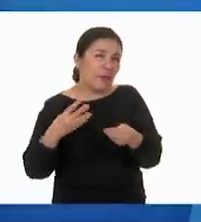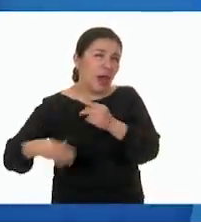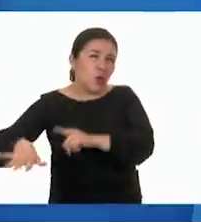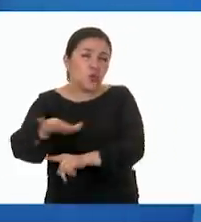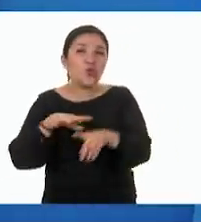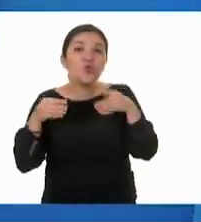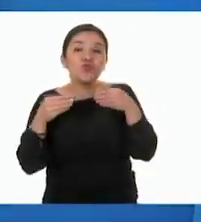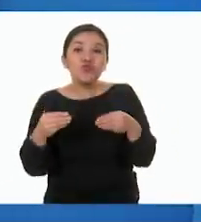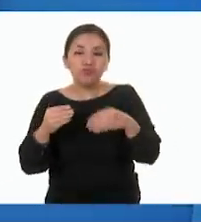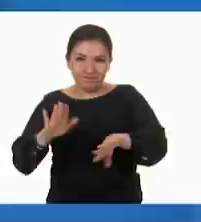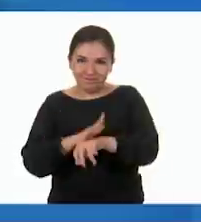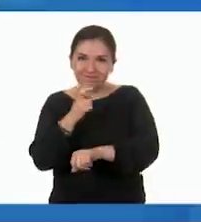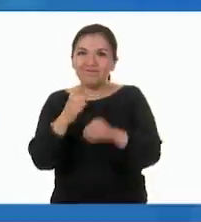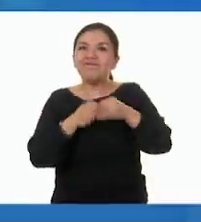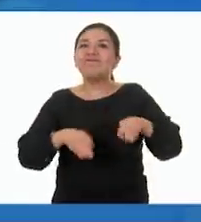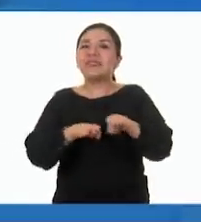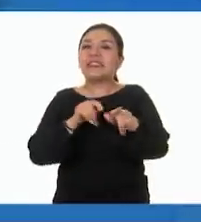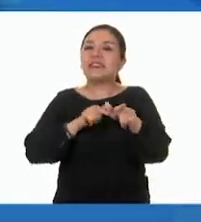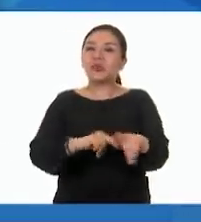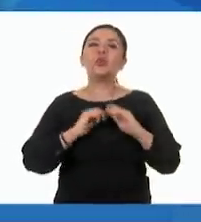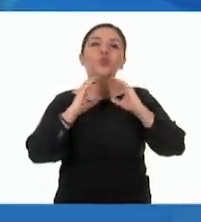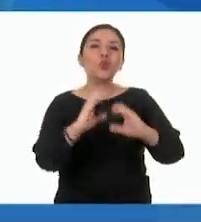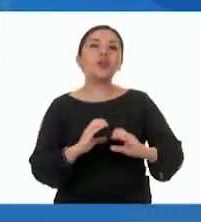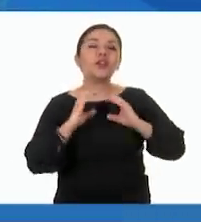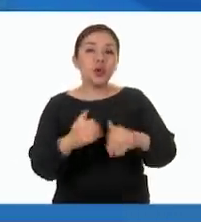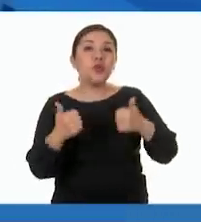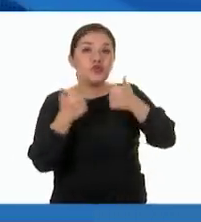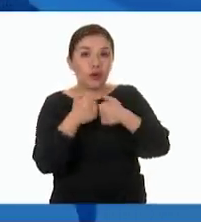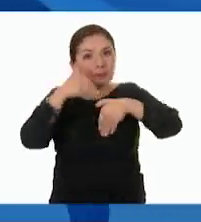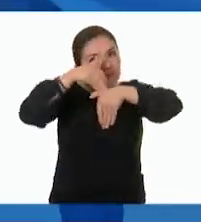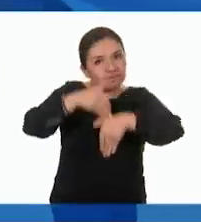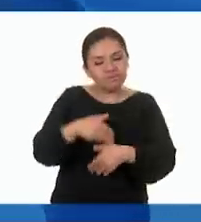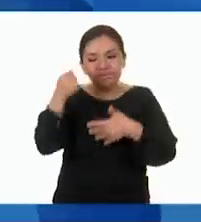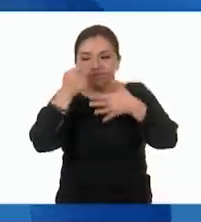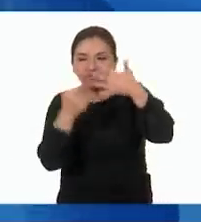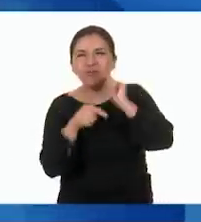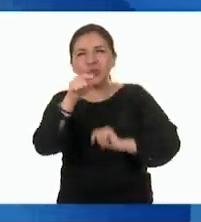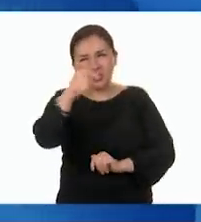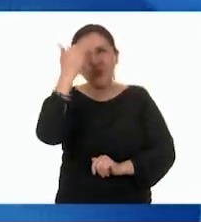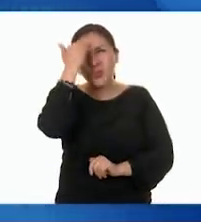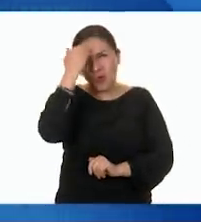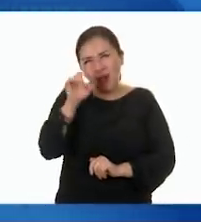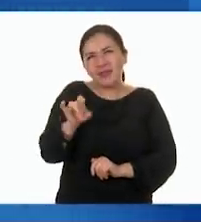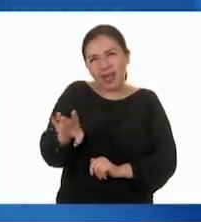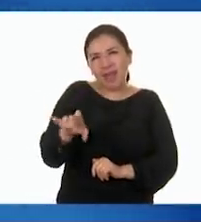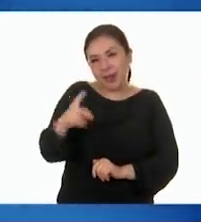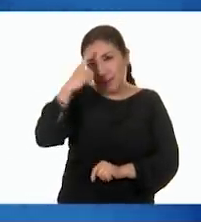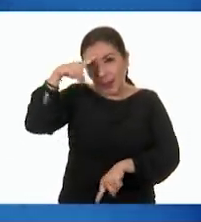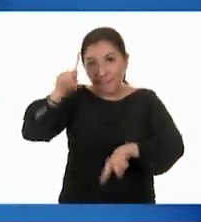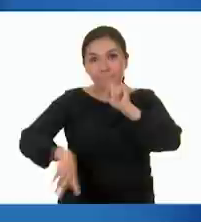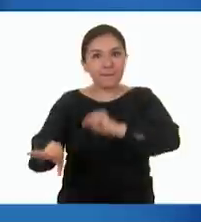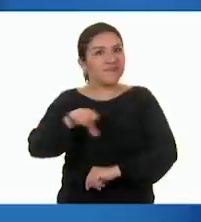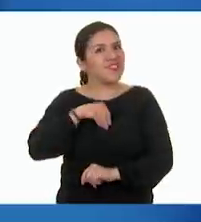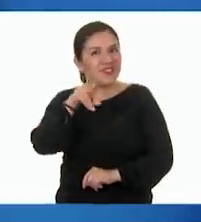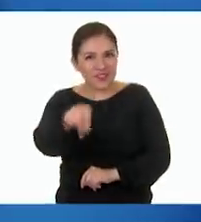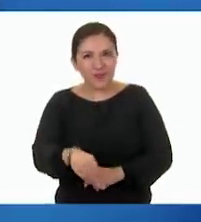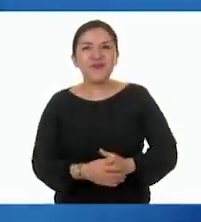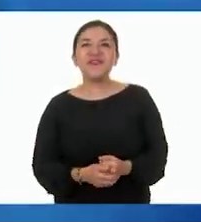las personas. Por eso hay que continuar cuidándonos siguiendo las buenas prácticas que ya todos conocemos para evitar